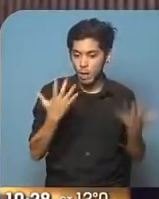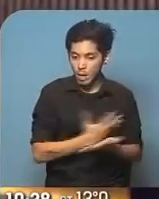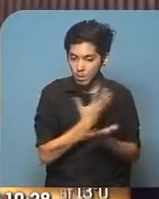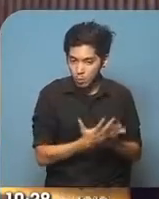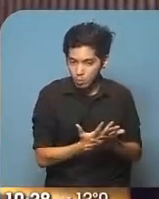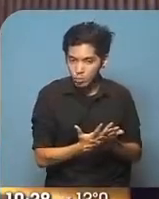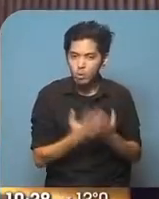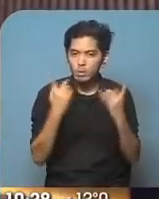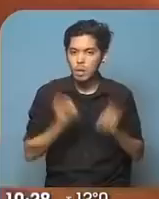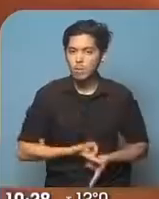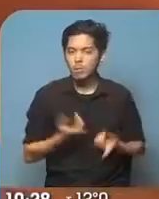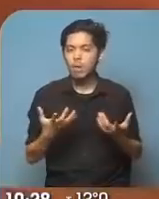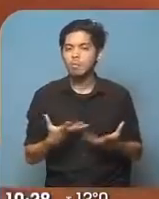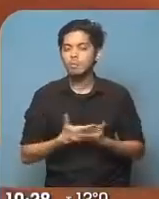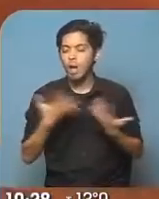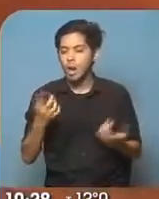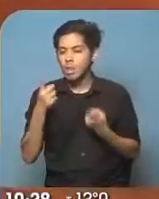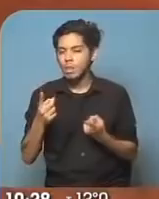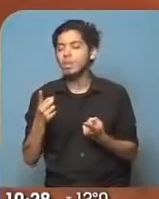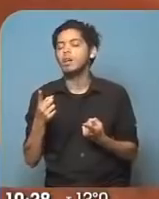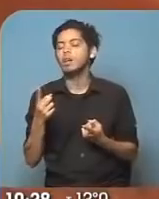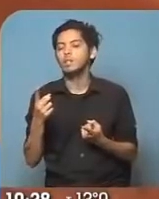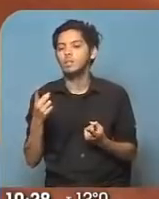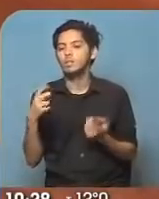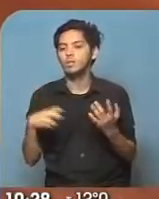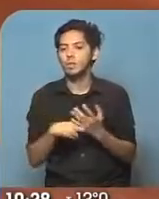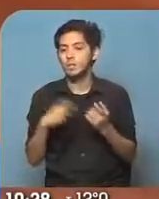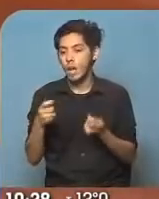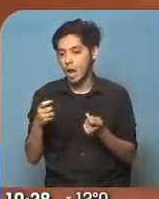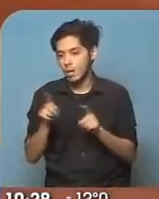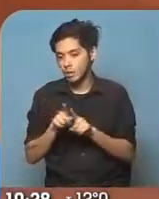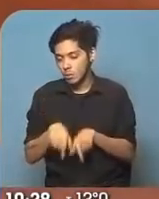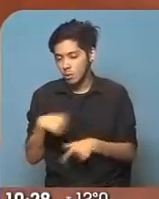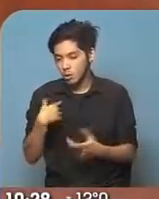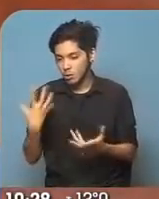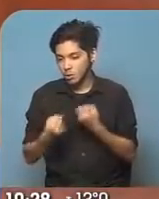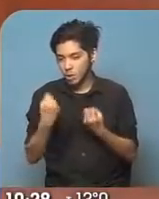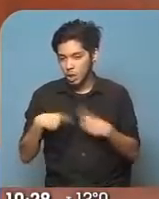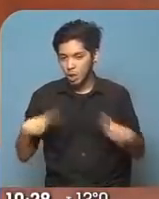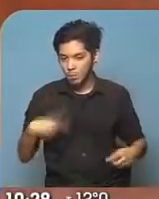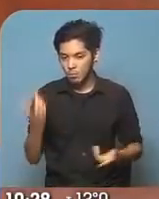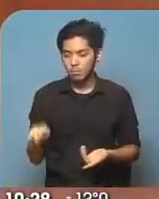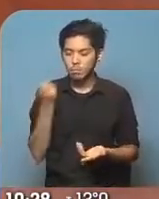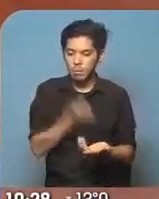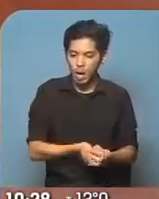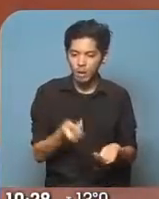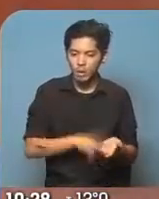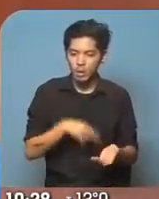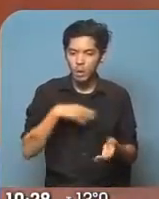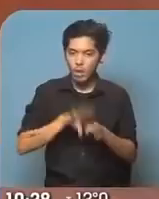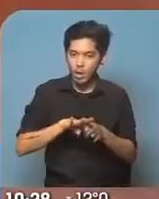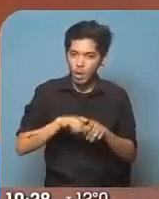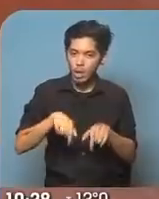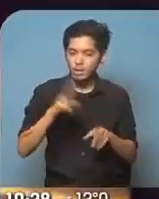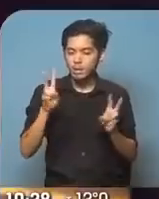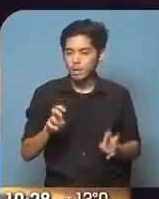también se agranda el espacio fiscal y con eso se pueden tener los recursos para después reparar la deuda en este caso la